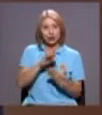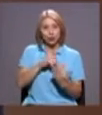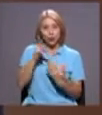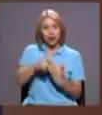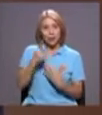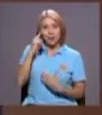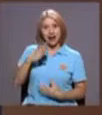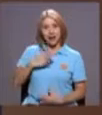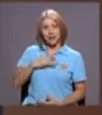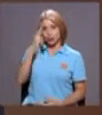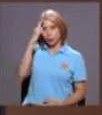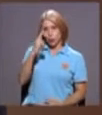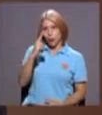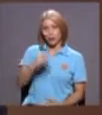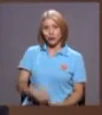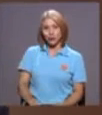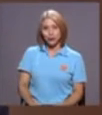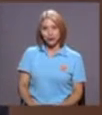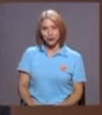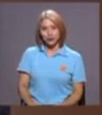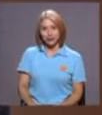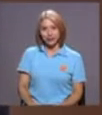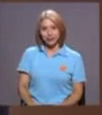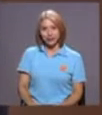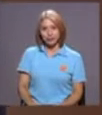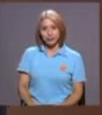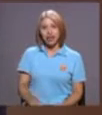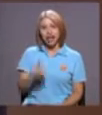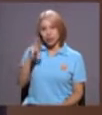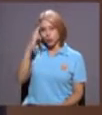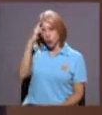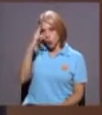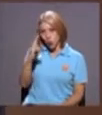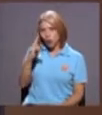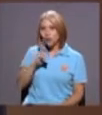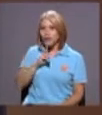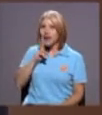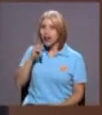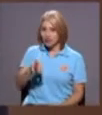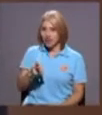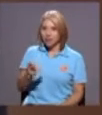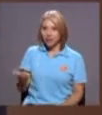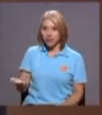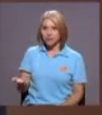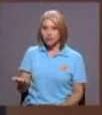honor. Y es un honor realmente